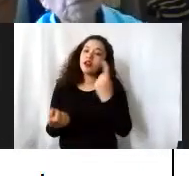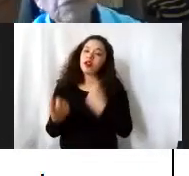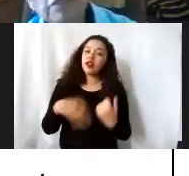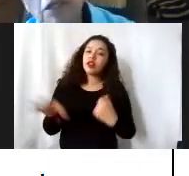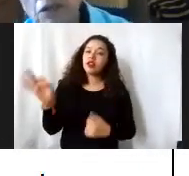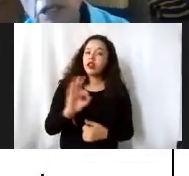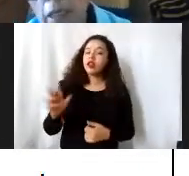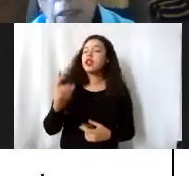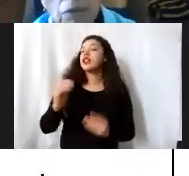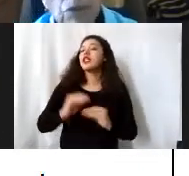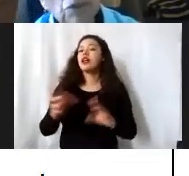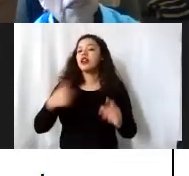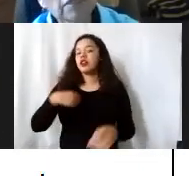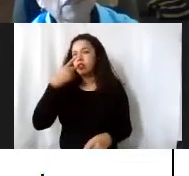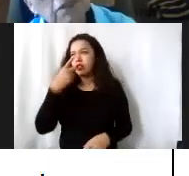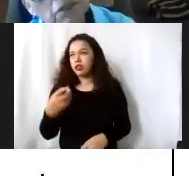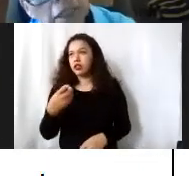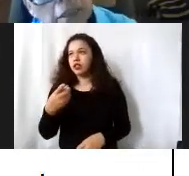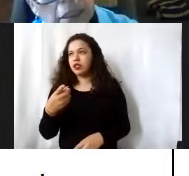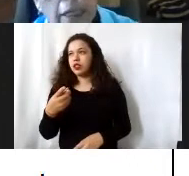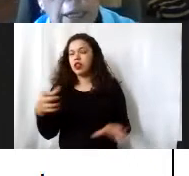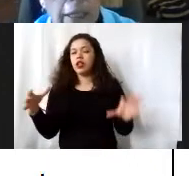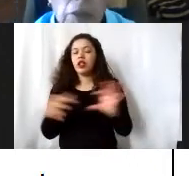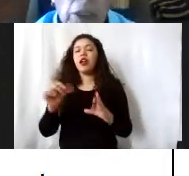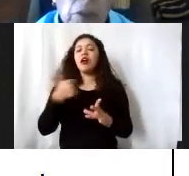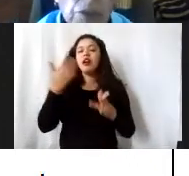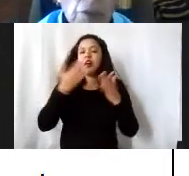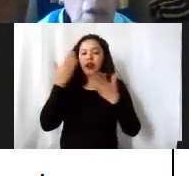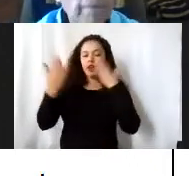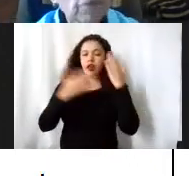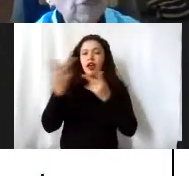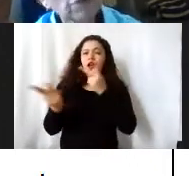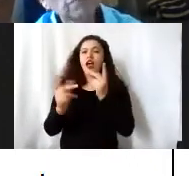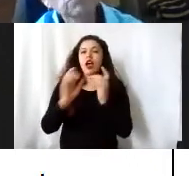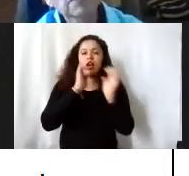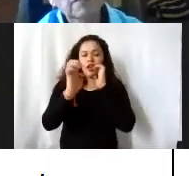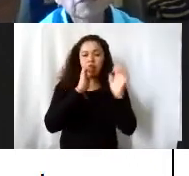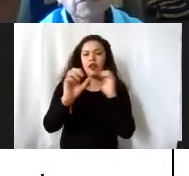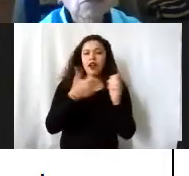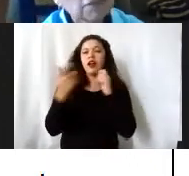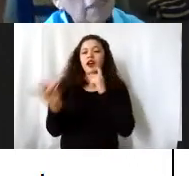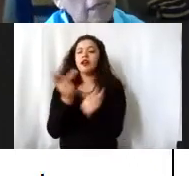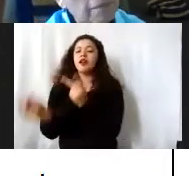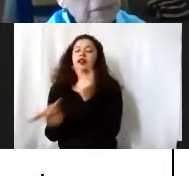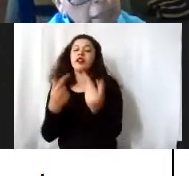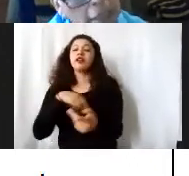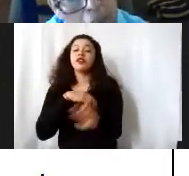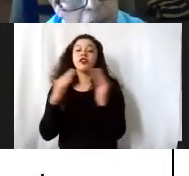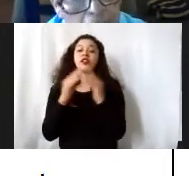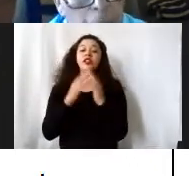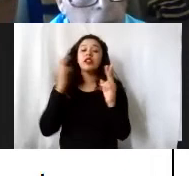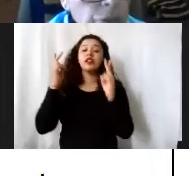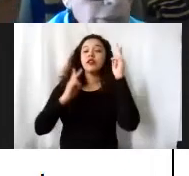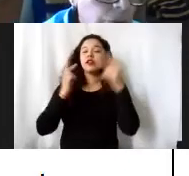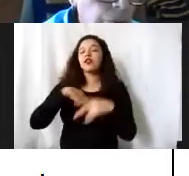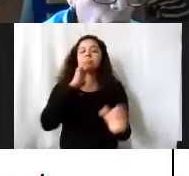justamente decía yo que junto con la entrevista, otra técnica era el interrogatorio, porque cuando vamos a la visita domiciliaria, más que la